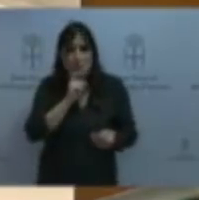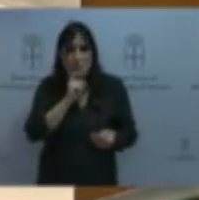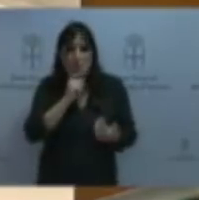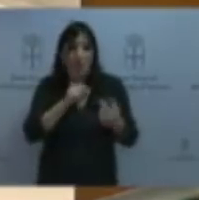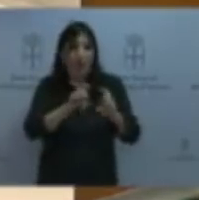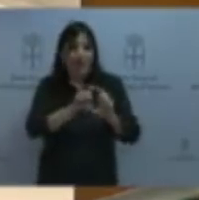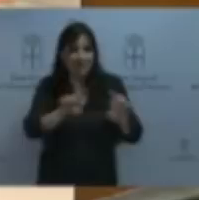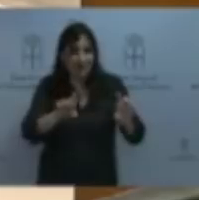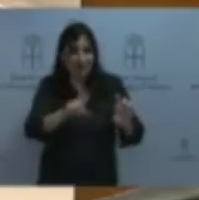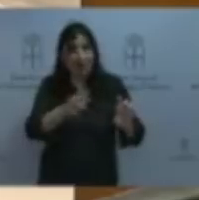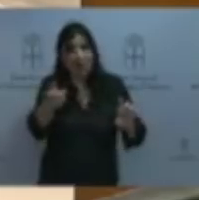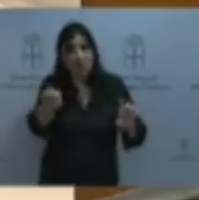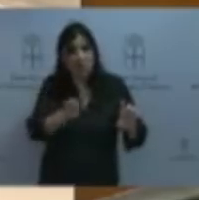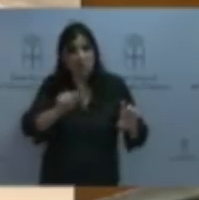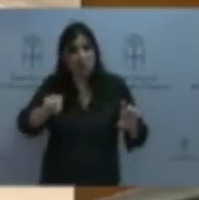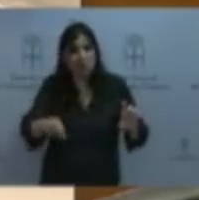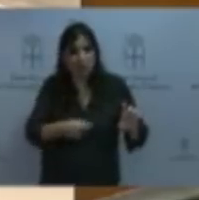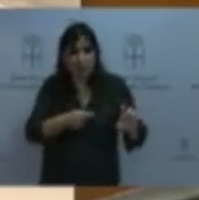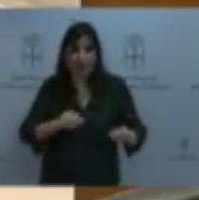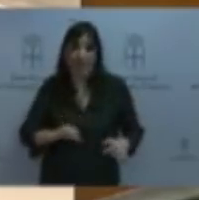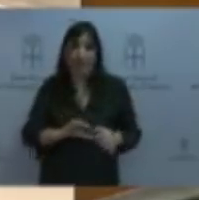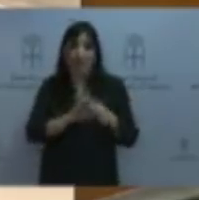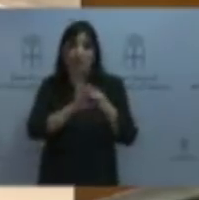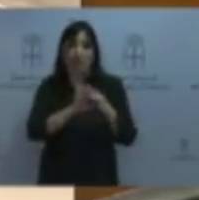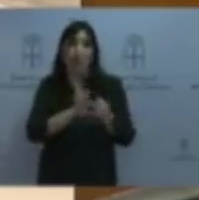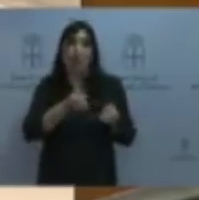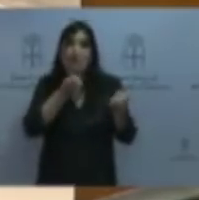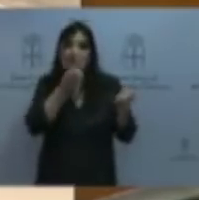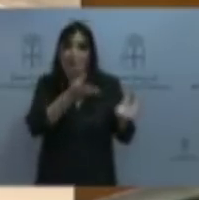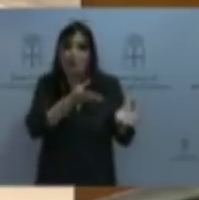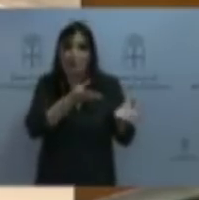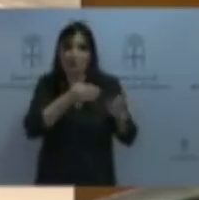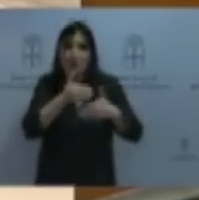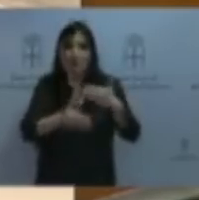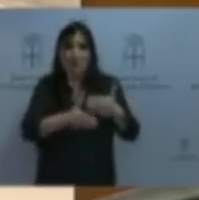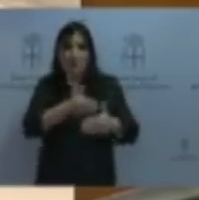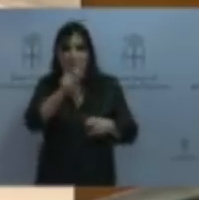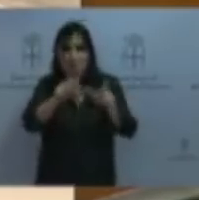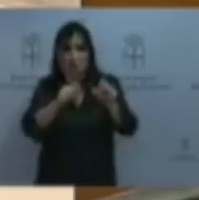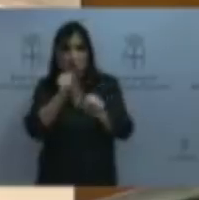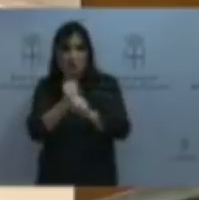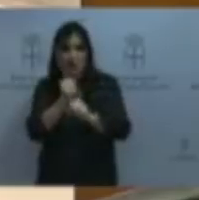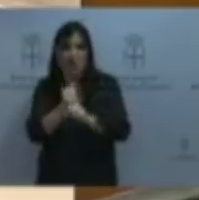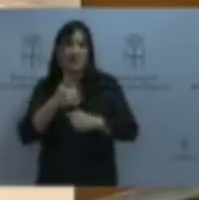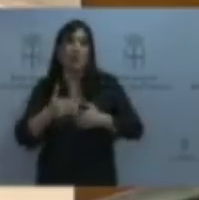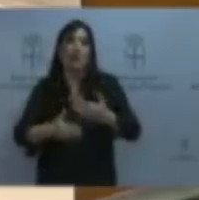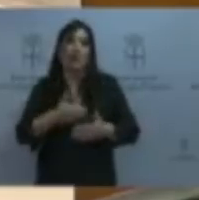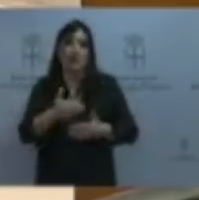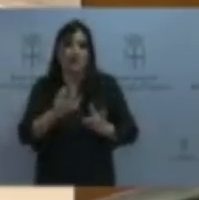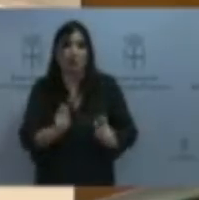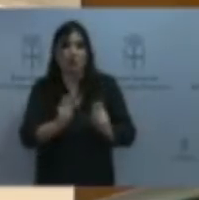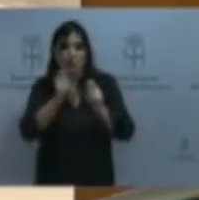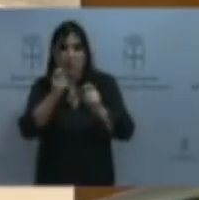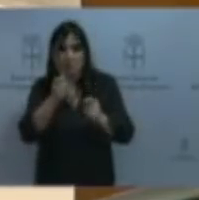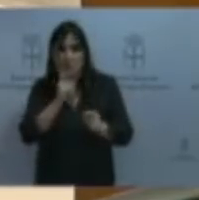lo relativo a la información del proceso a los trabajadores en cuanto al procedimiento de adjudicación y en cuanto a la mejora